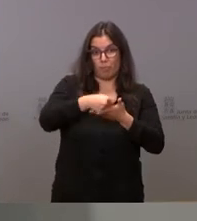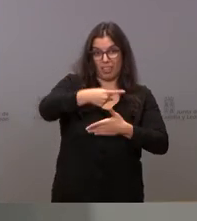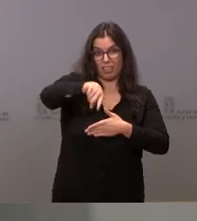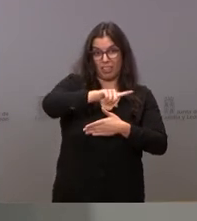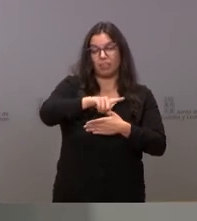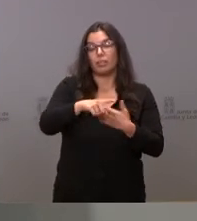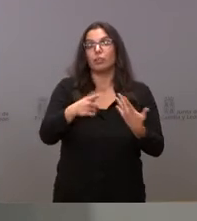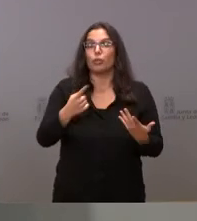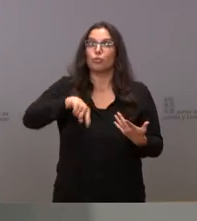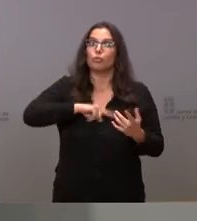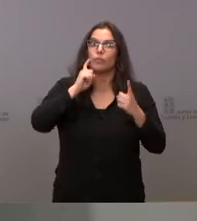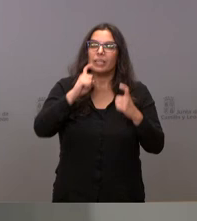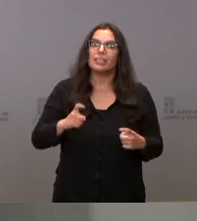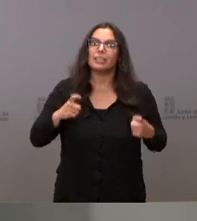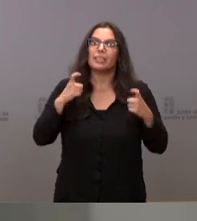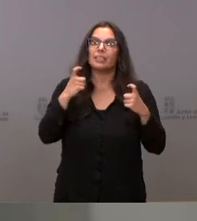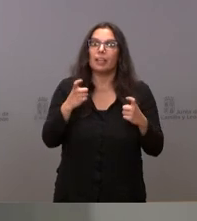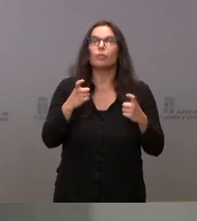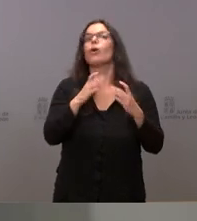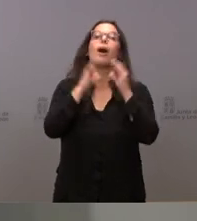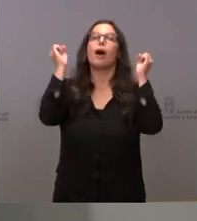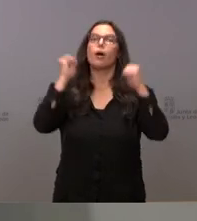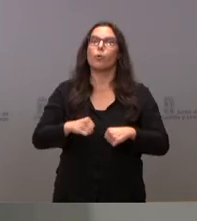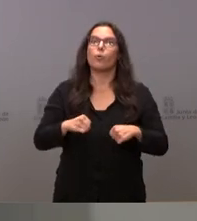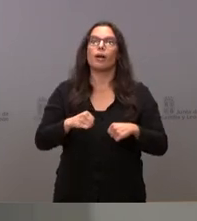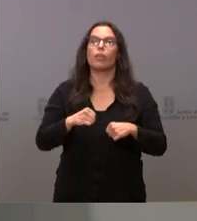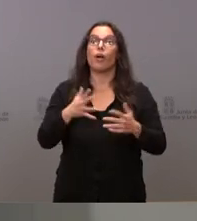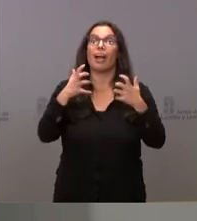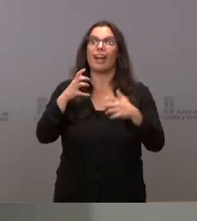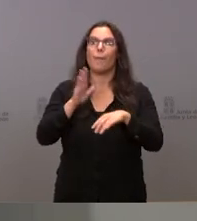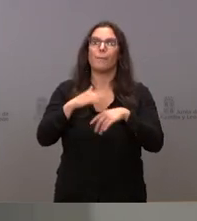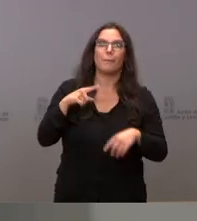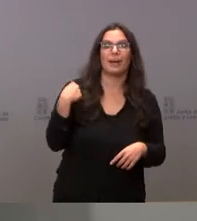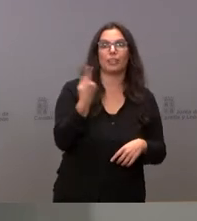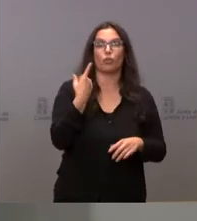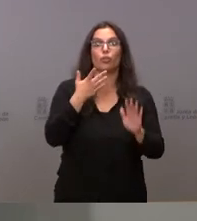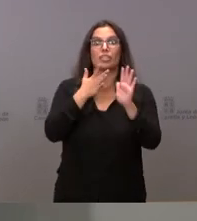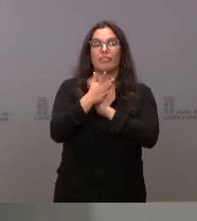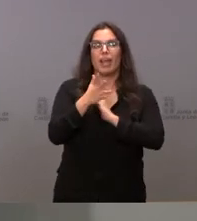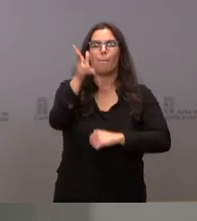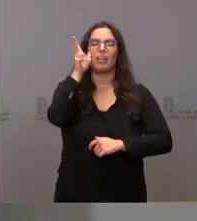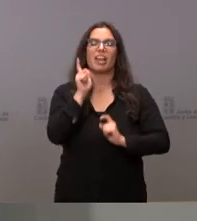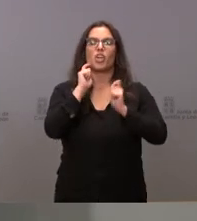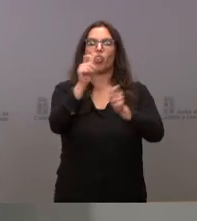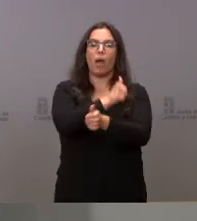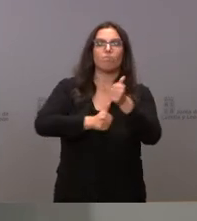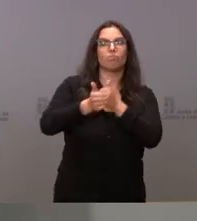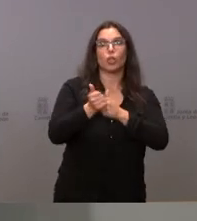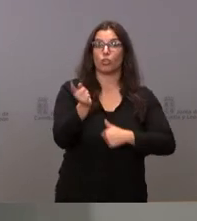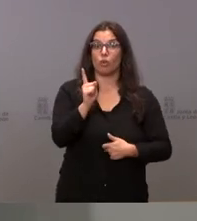lo que estamos intentando es llegar a acuerdos que sean favorables para todos. Por tanto, no se trata de privilegios, se trata de ser capaces de llegar a